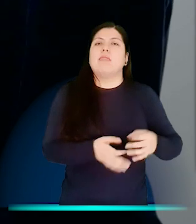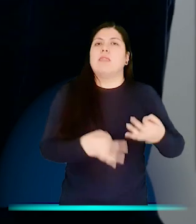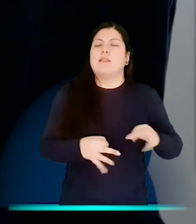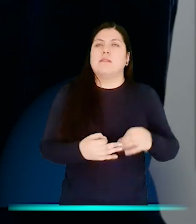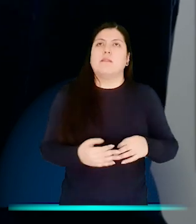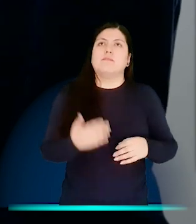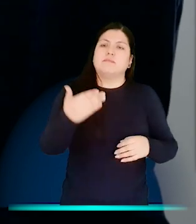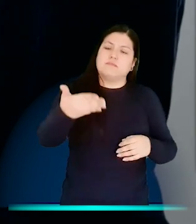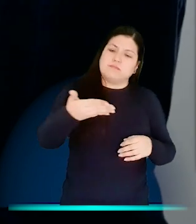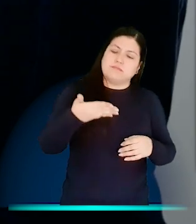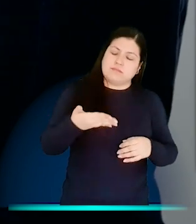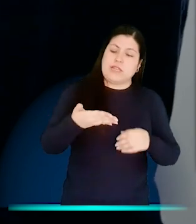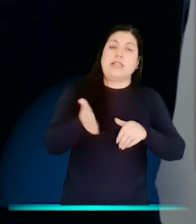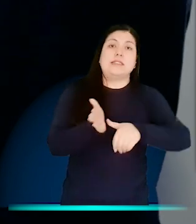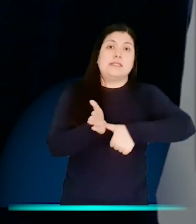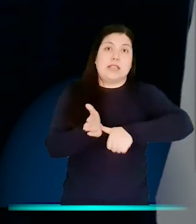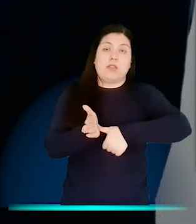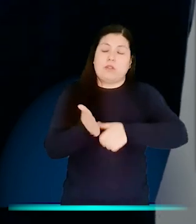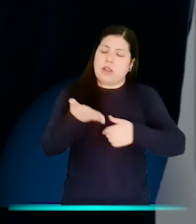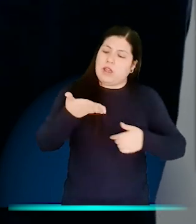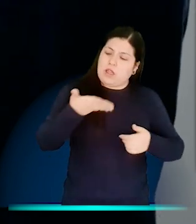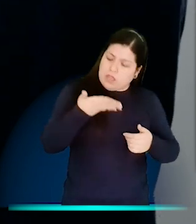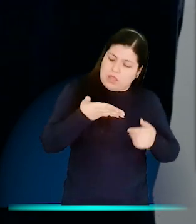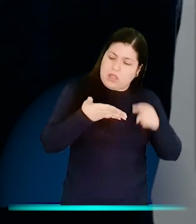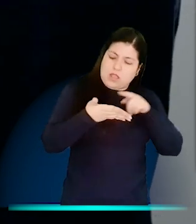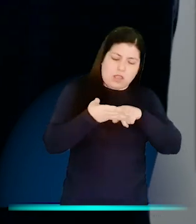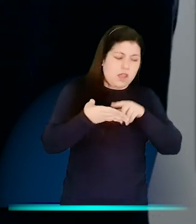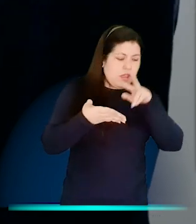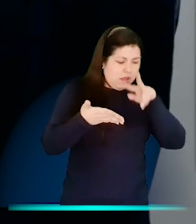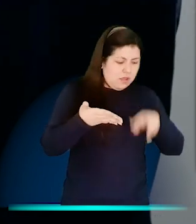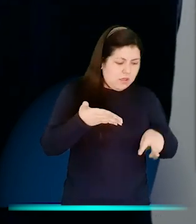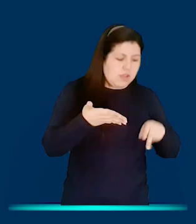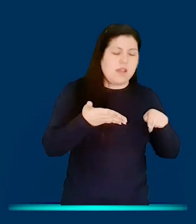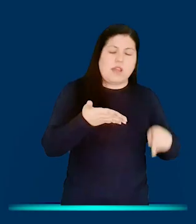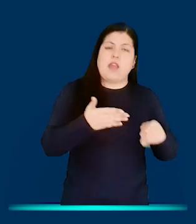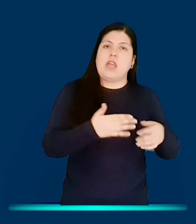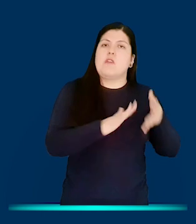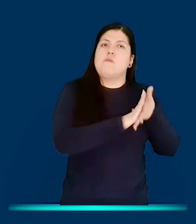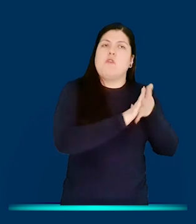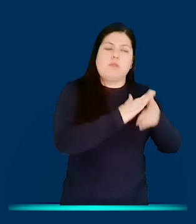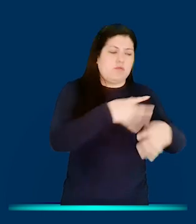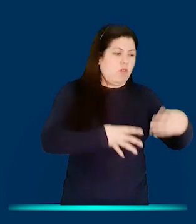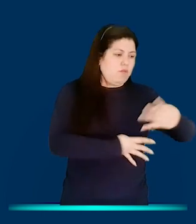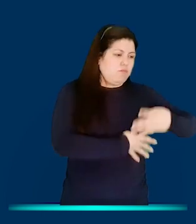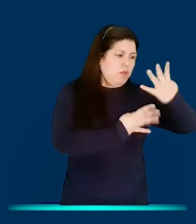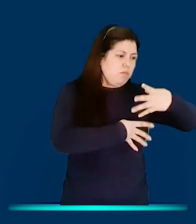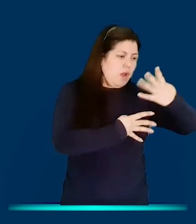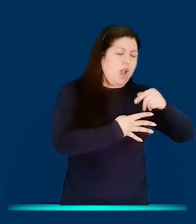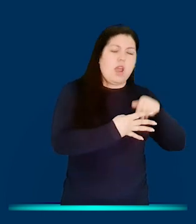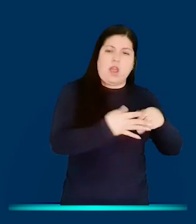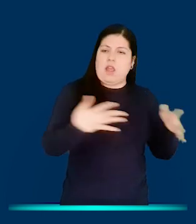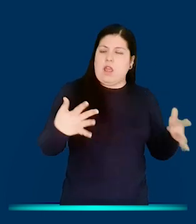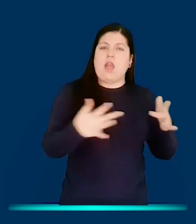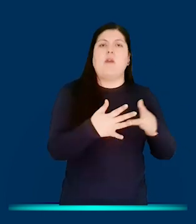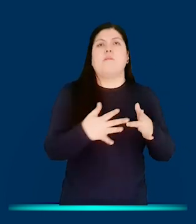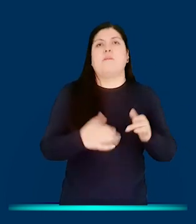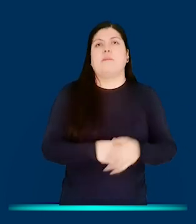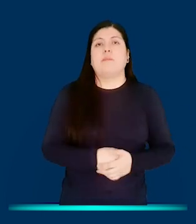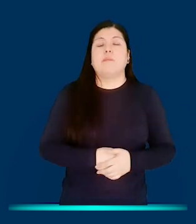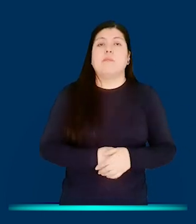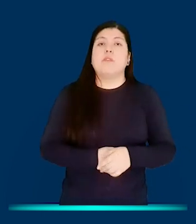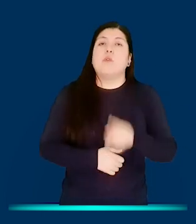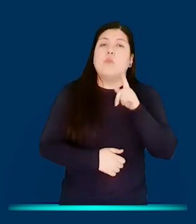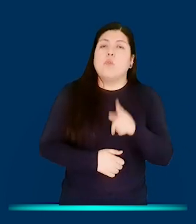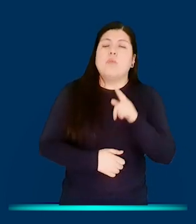digamos que tendremos que ir a una autenticación tradicional, que es corroborar los datos de la cédula de ciudadanía y ver con la persona